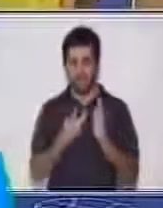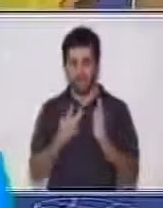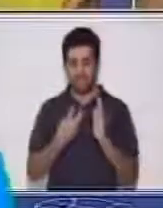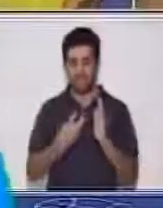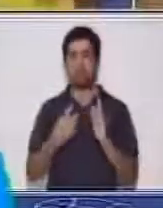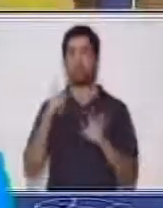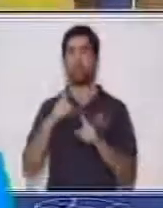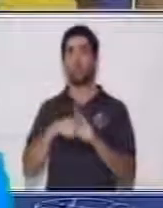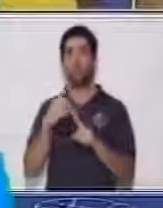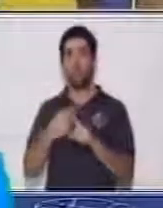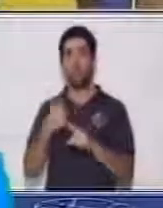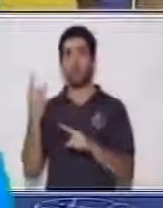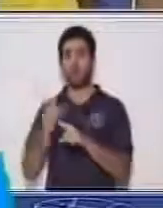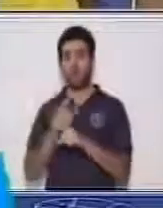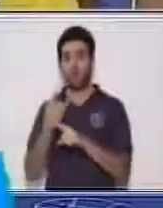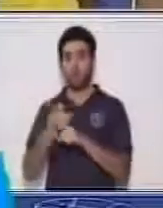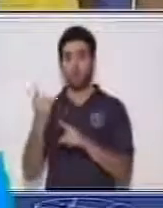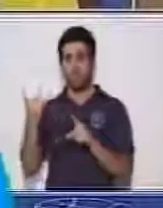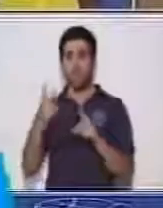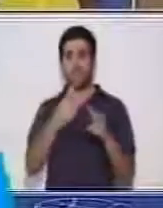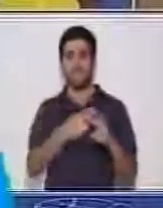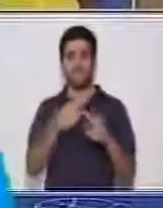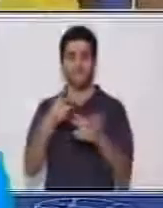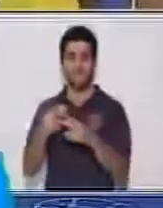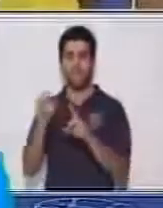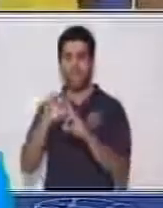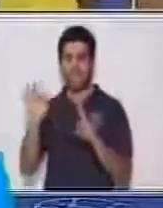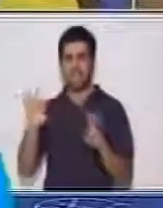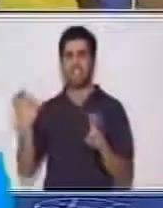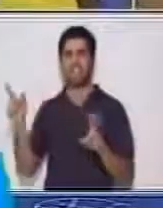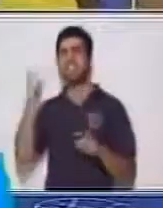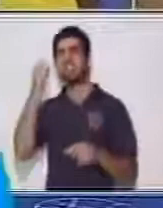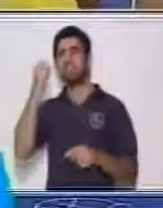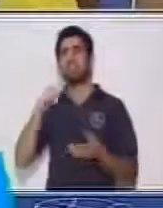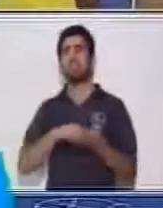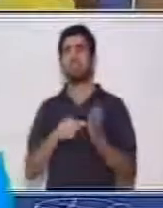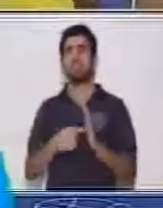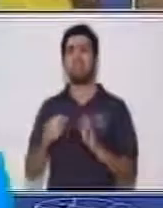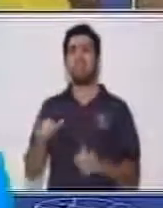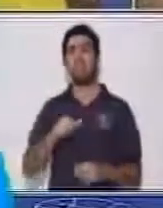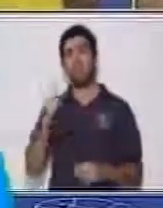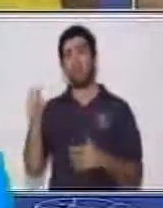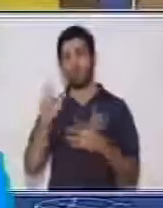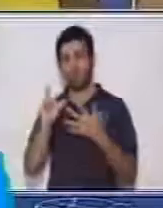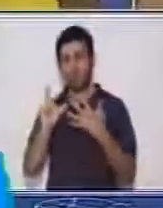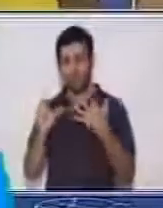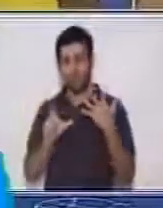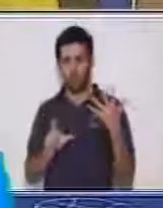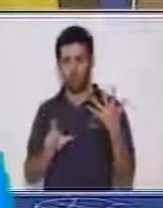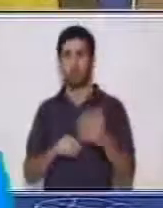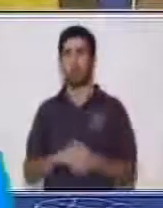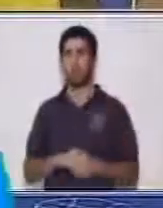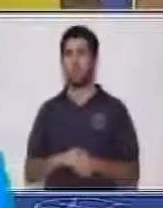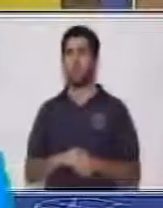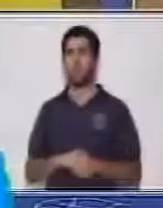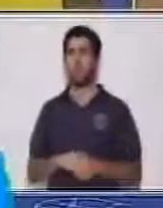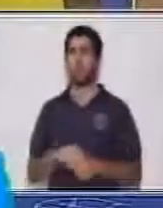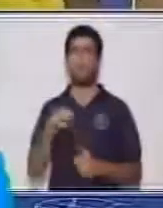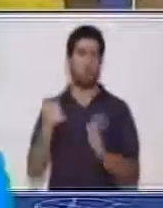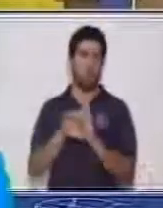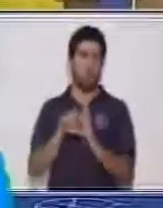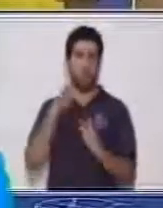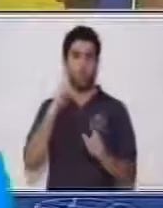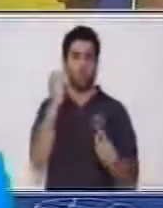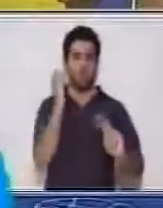cuando el autor utiliza alguna frase para darte a entender otra cosa. Por ejemplo, ¿has leído la frase de un clavo saca